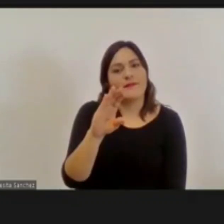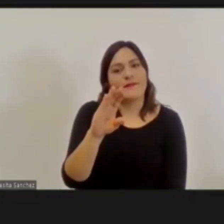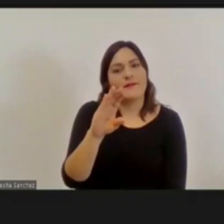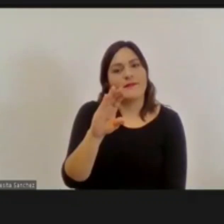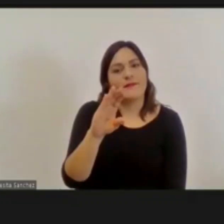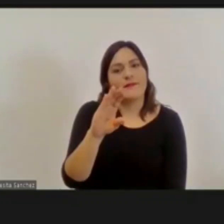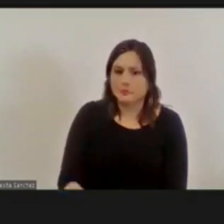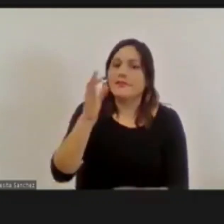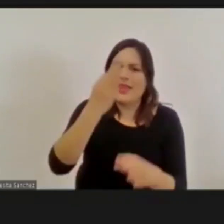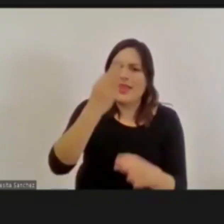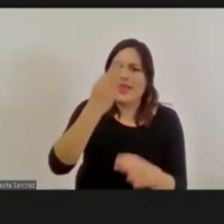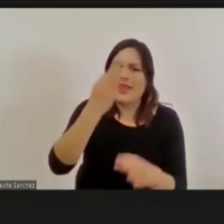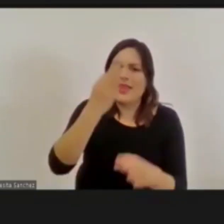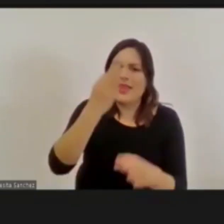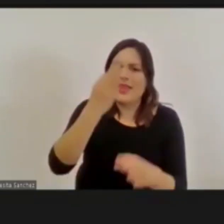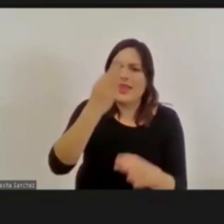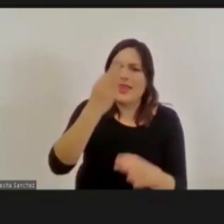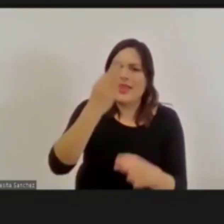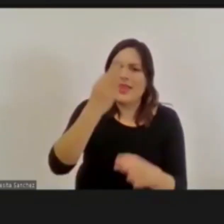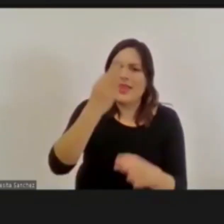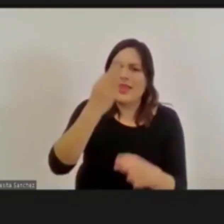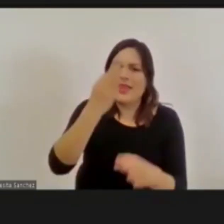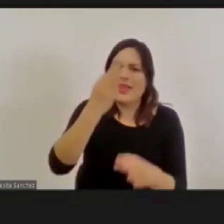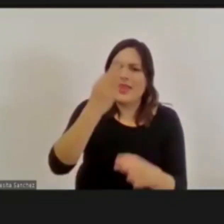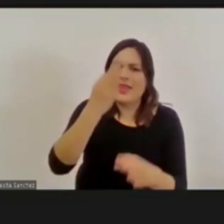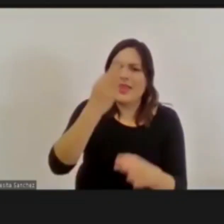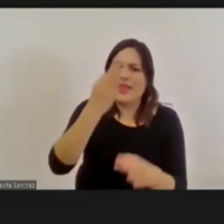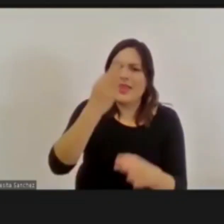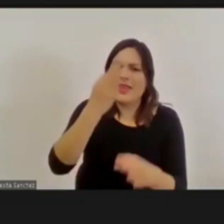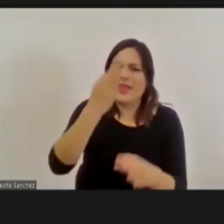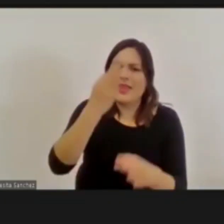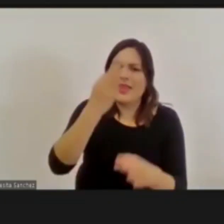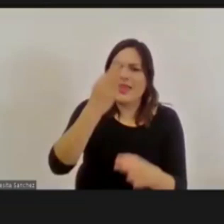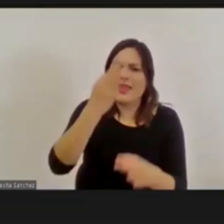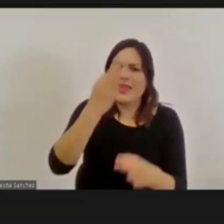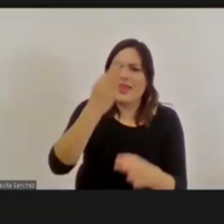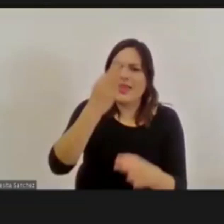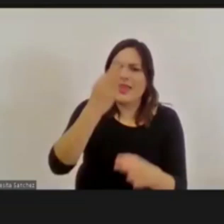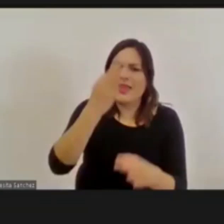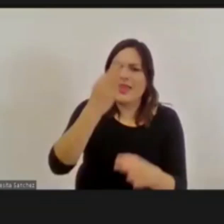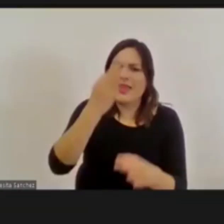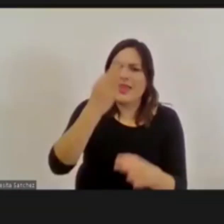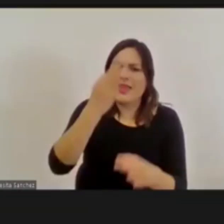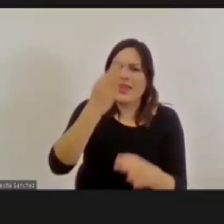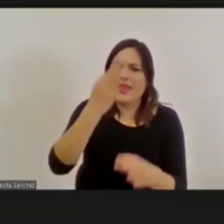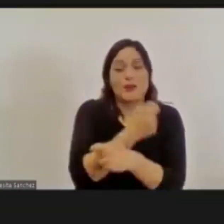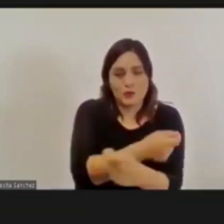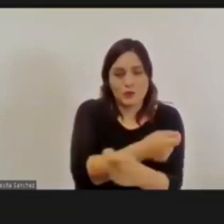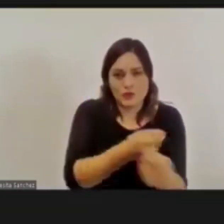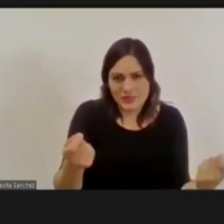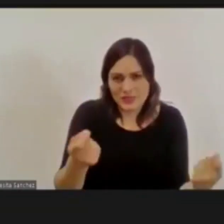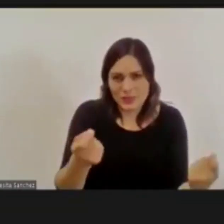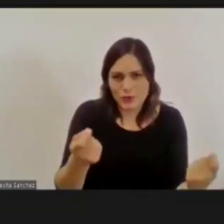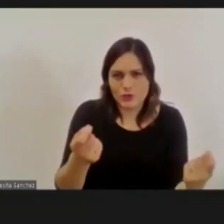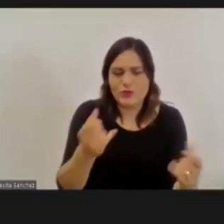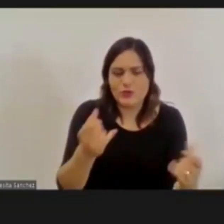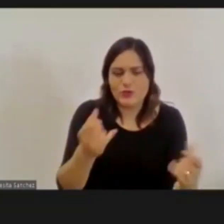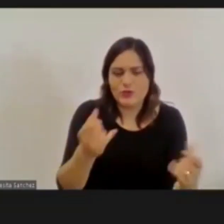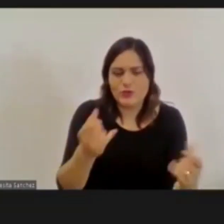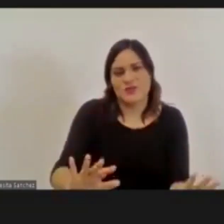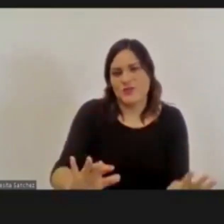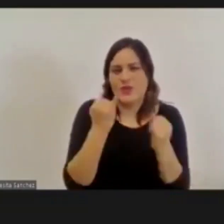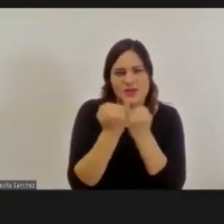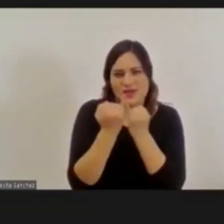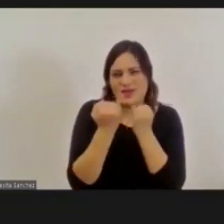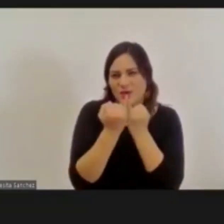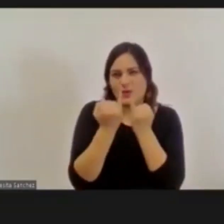estos personajes para poder llevar mensajes a los niños, ¿no? No es lo mismo cuando se lo